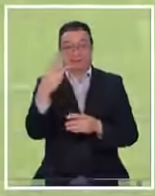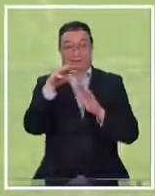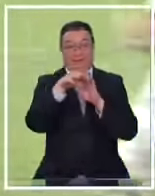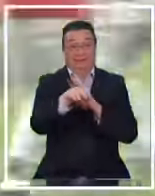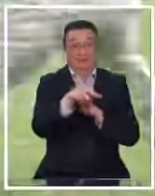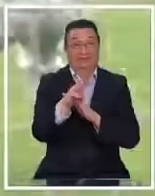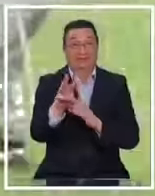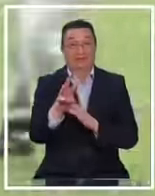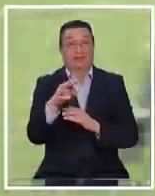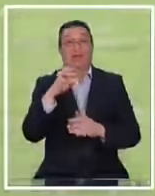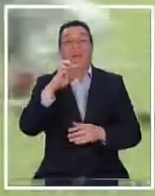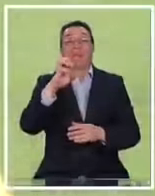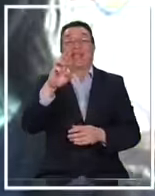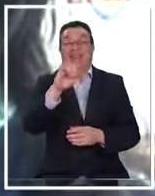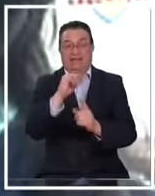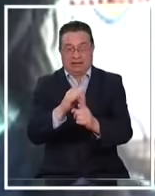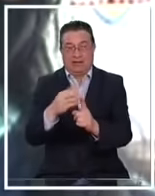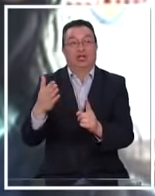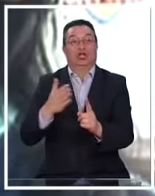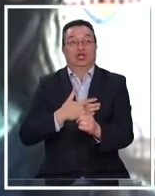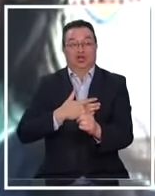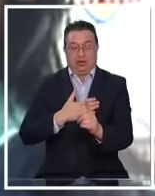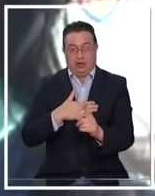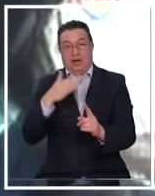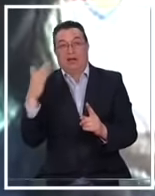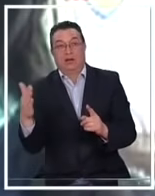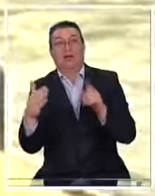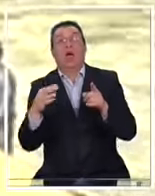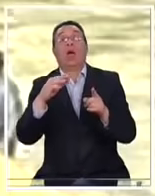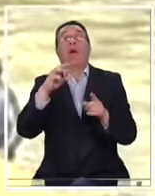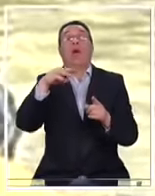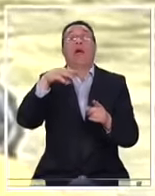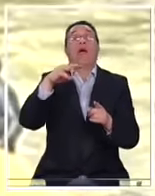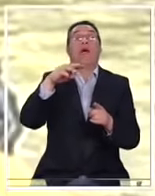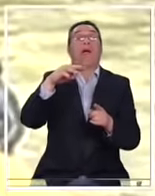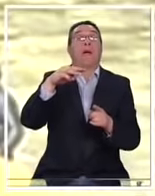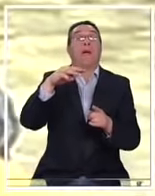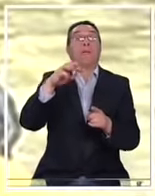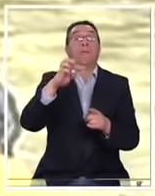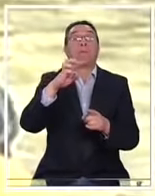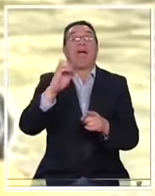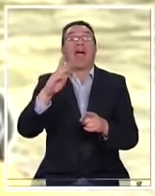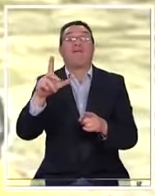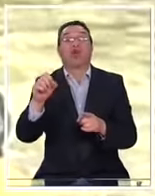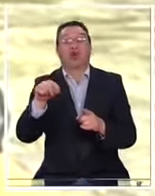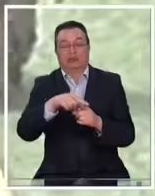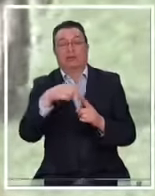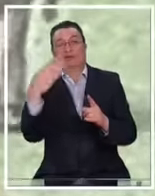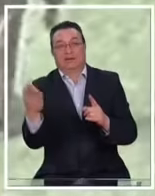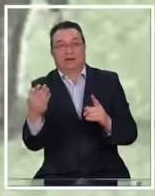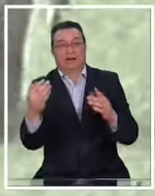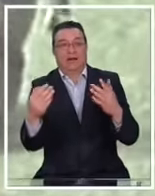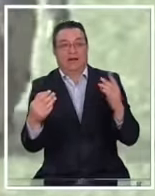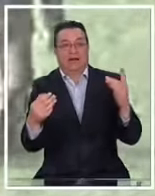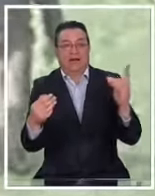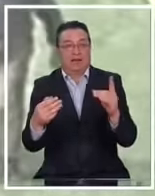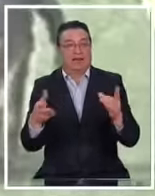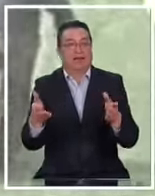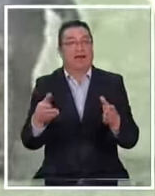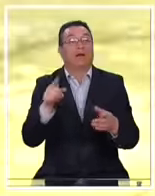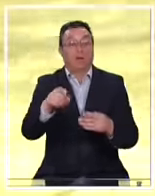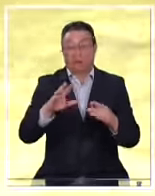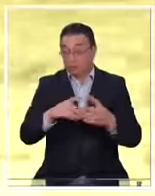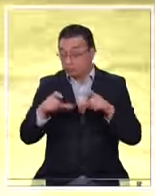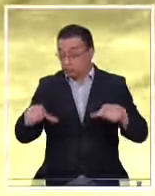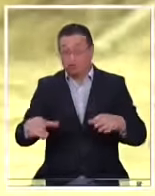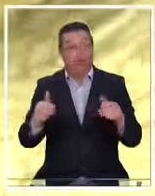con Luis Pera al centro, yo a la derecha y Marcelo Pablo a la izquierda. Mientras, la cancha del Estadio Monumental fue descubierta y su estado es, al parecer,